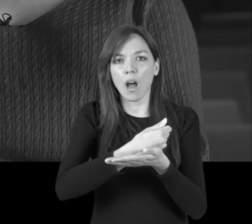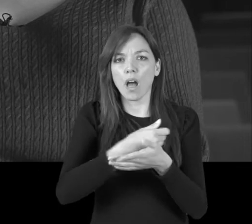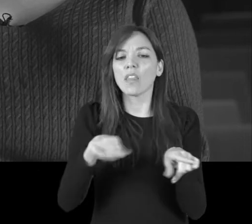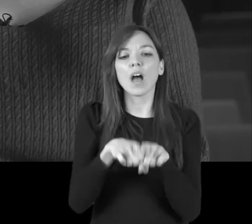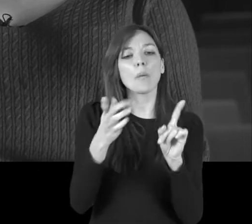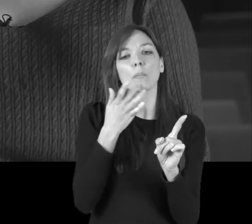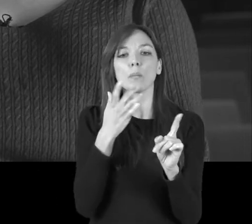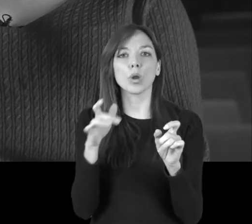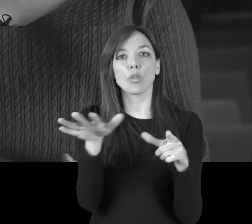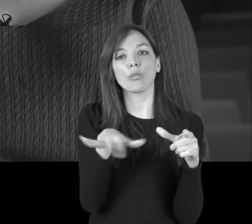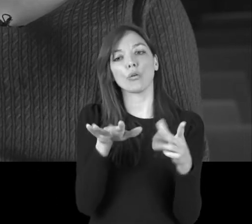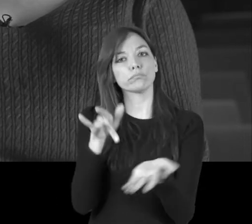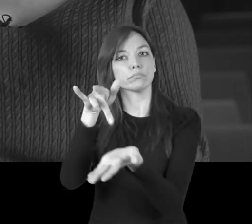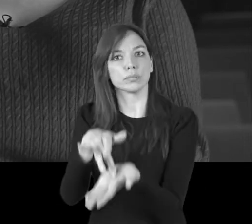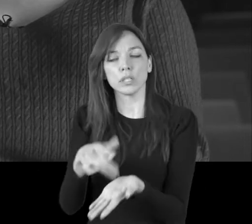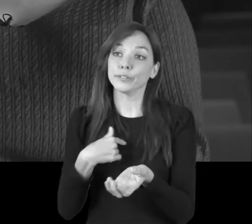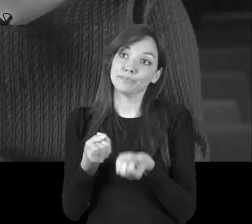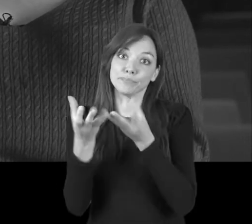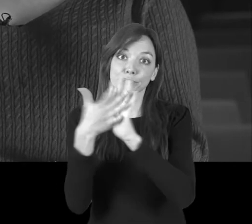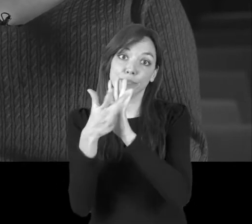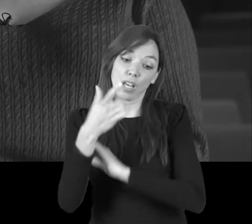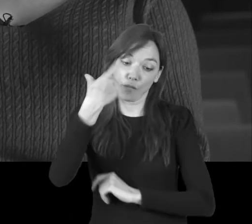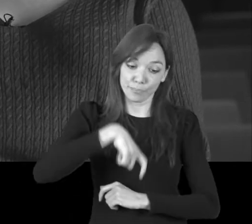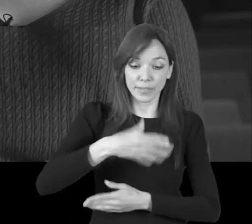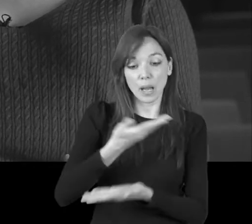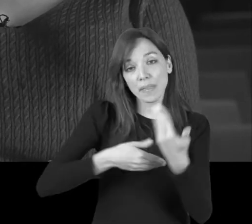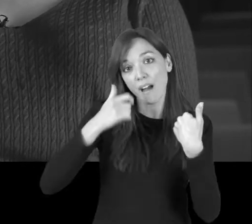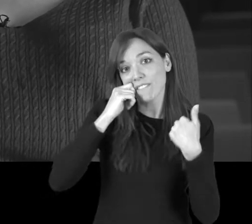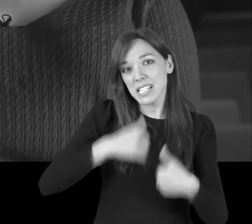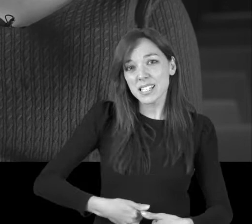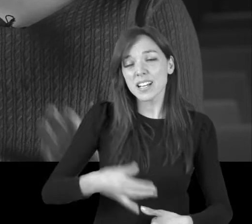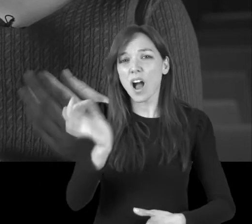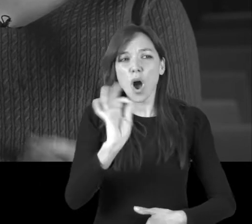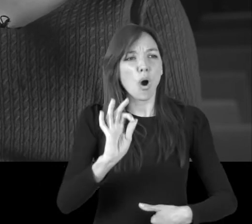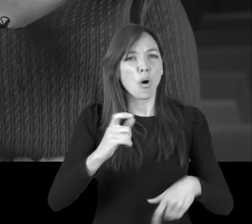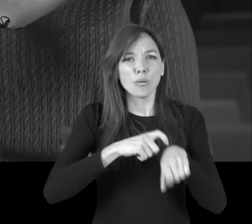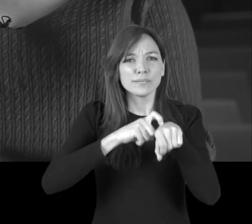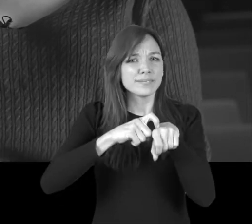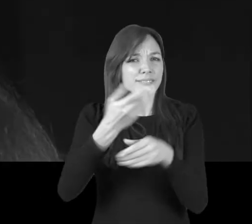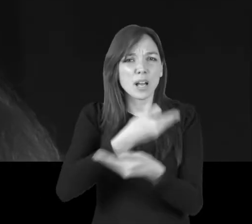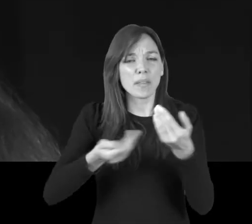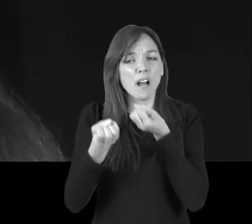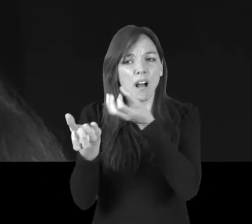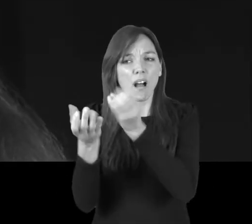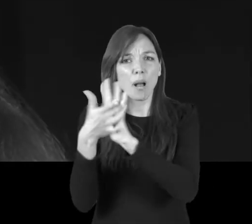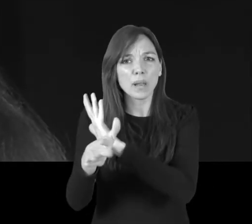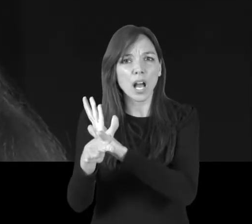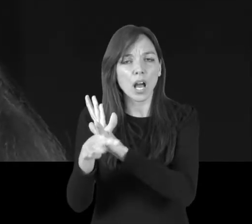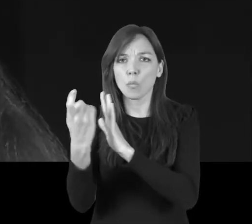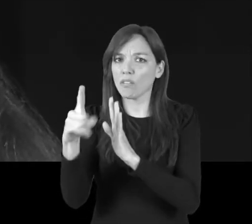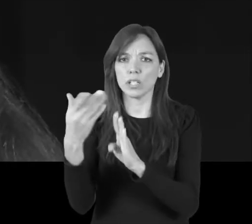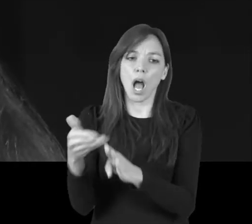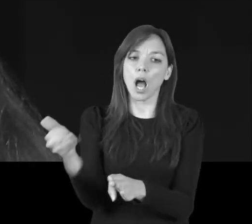tener que decir antes de llegar a un sitio, soy discapacitado físico, de cualquier tipo de